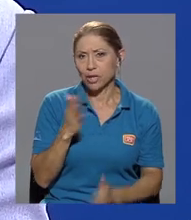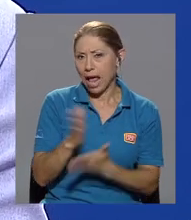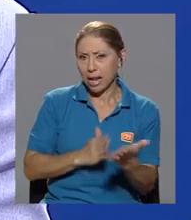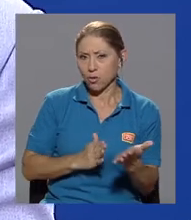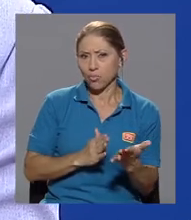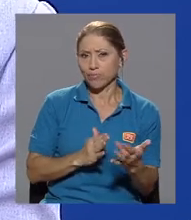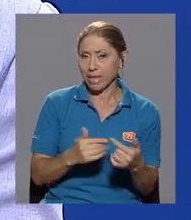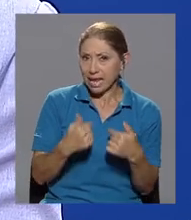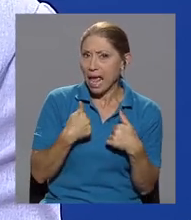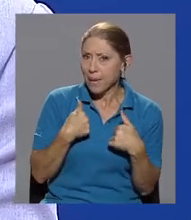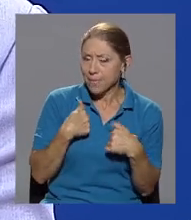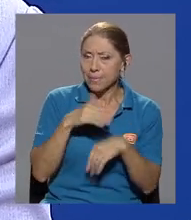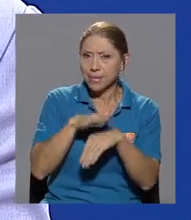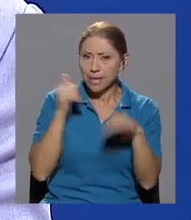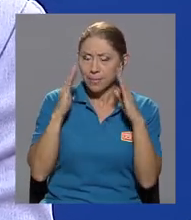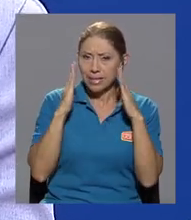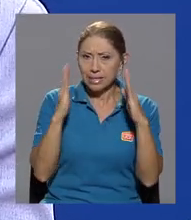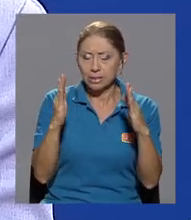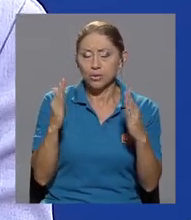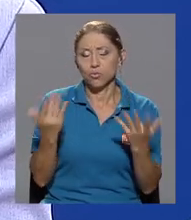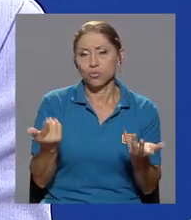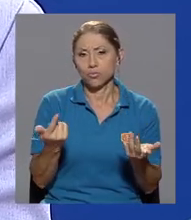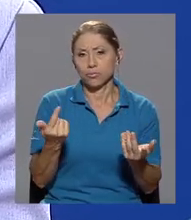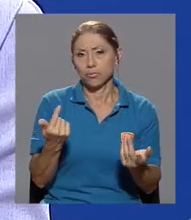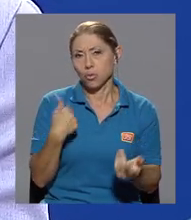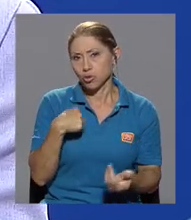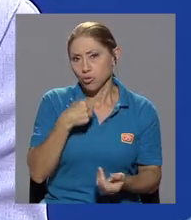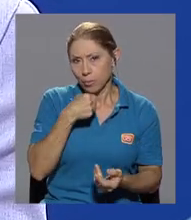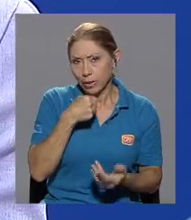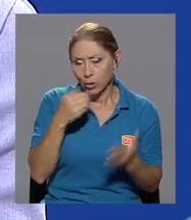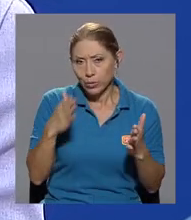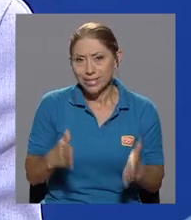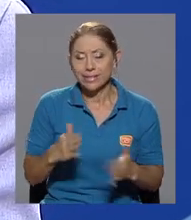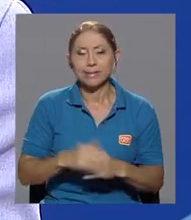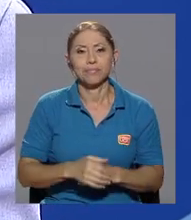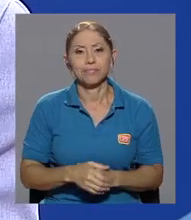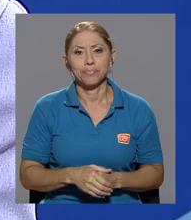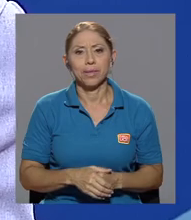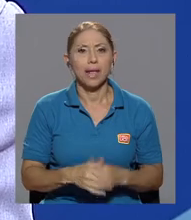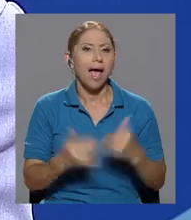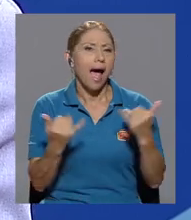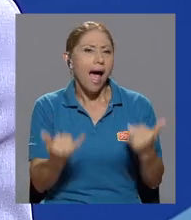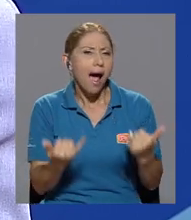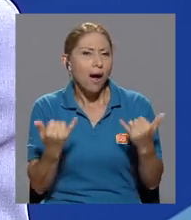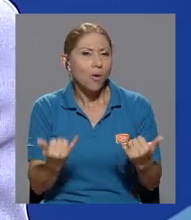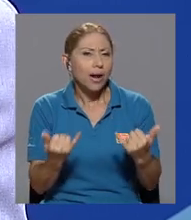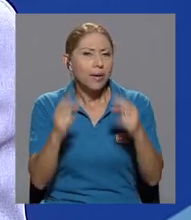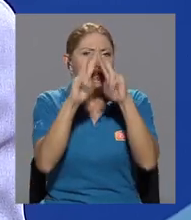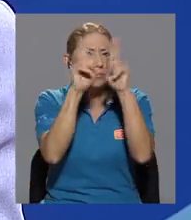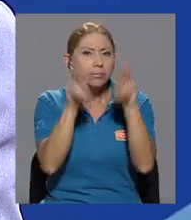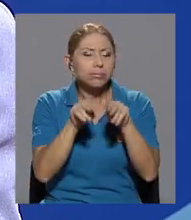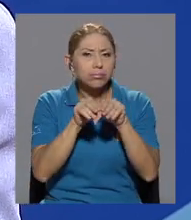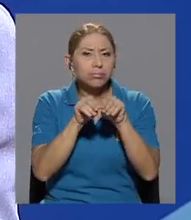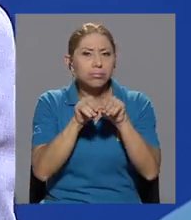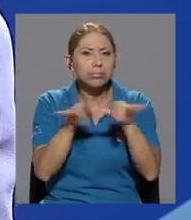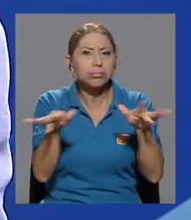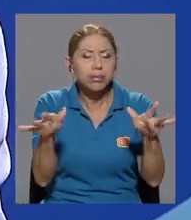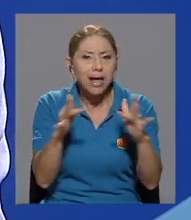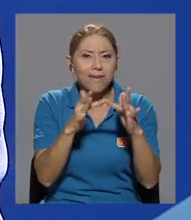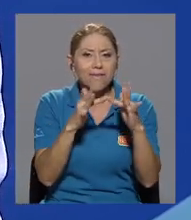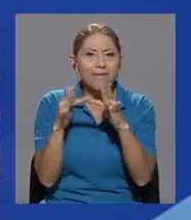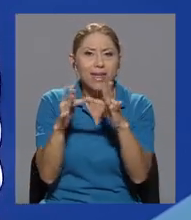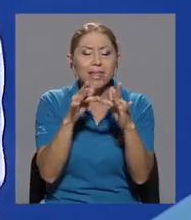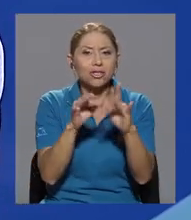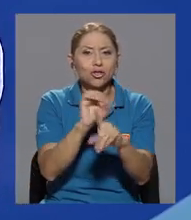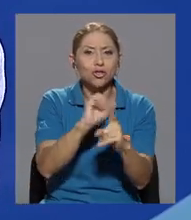comunicadora también me llama un poco la atención ahora las redes sociales los espacios de divulgación de información de